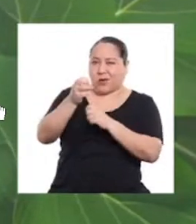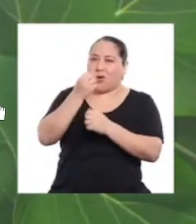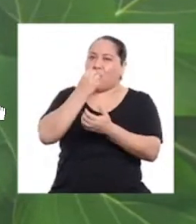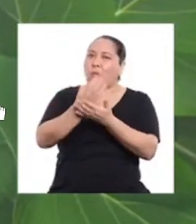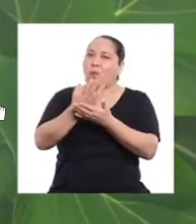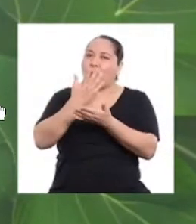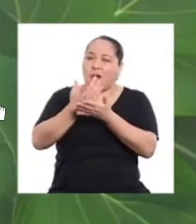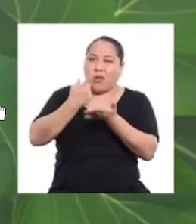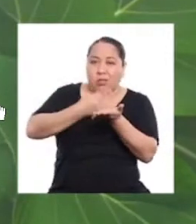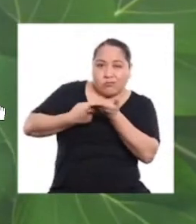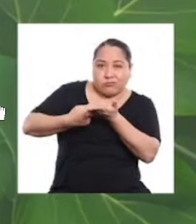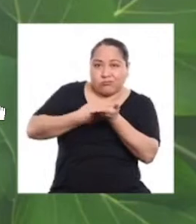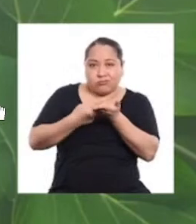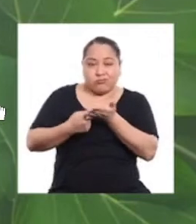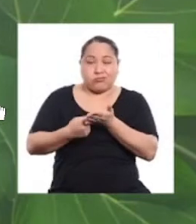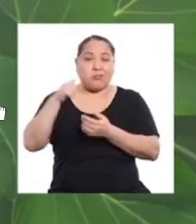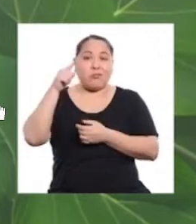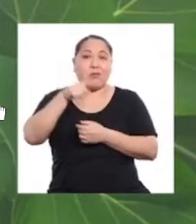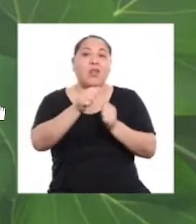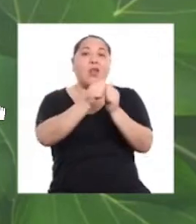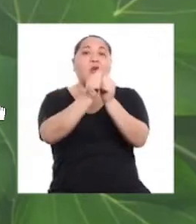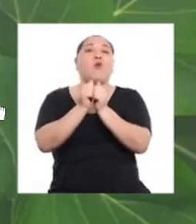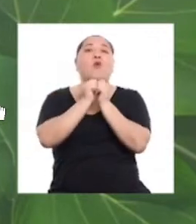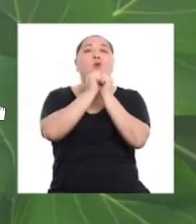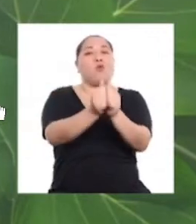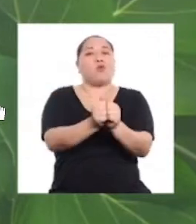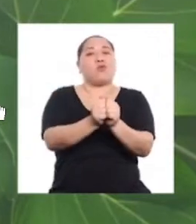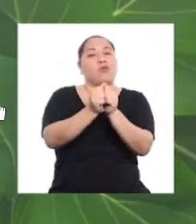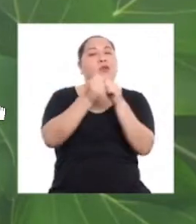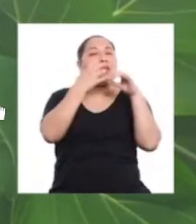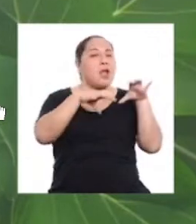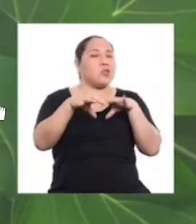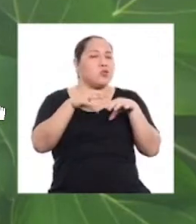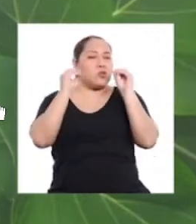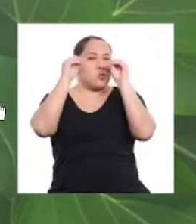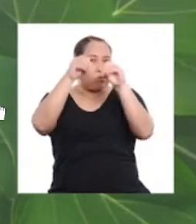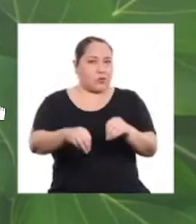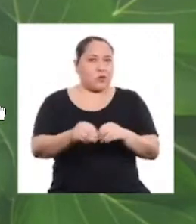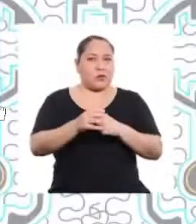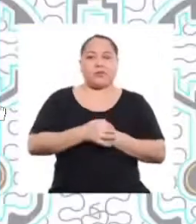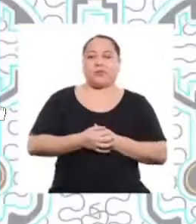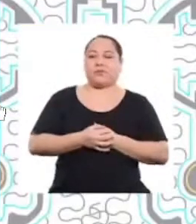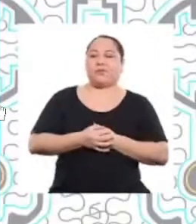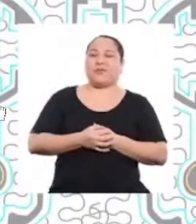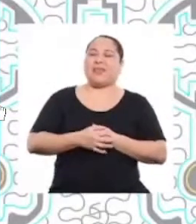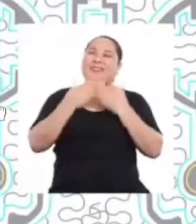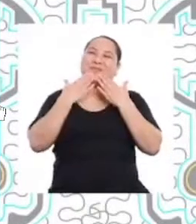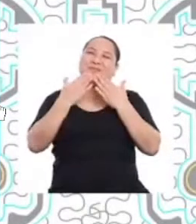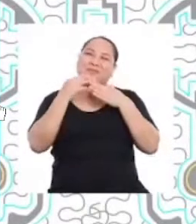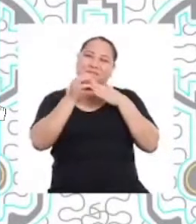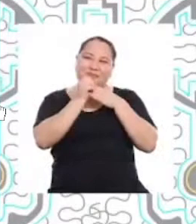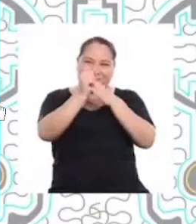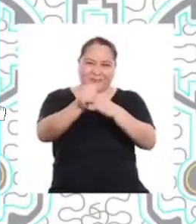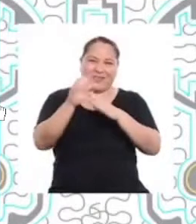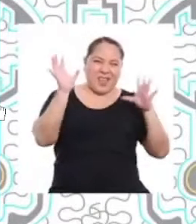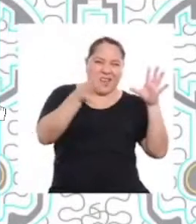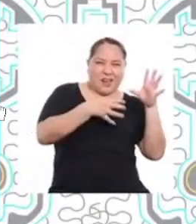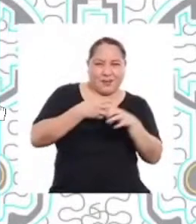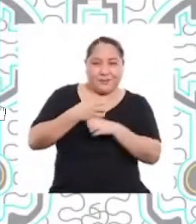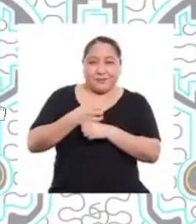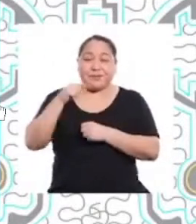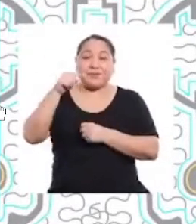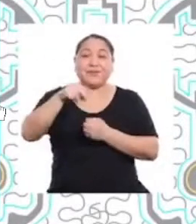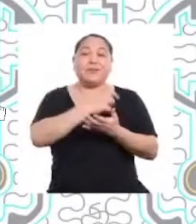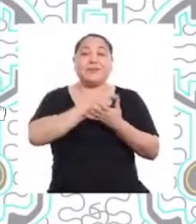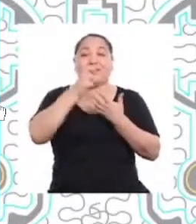es bueno deliberar para juntos acciones proponer. Gracias por tu guía, Decau.